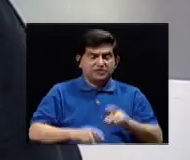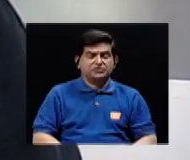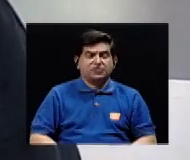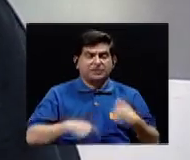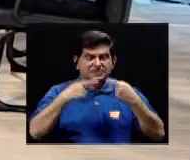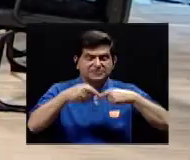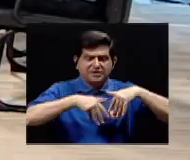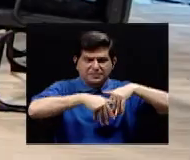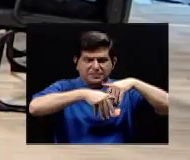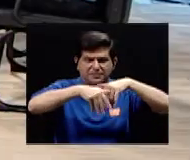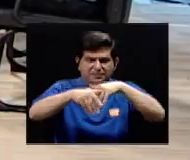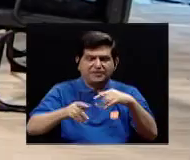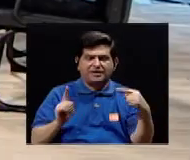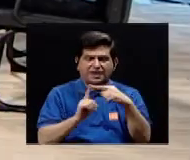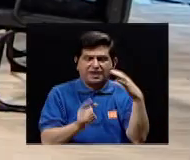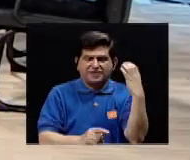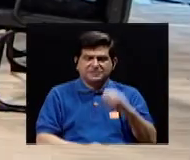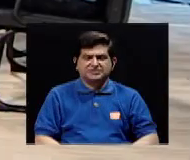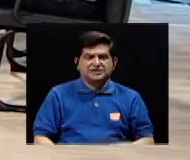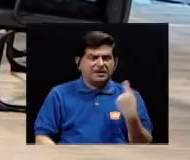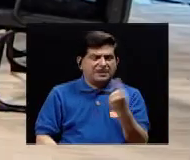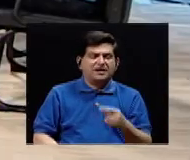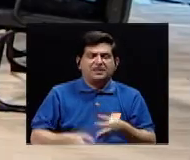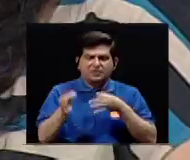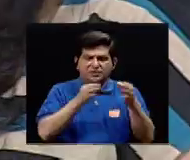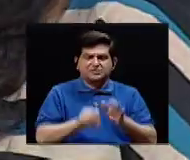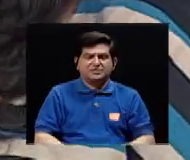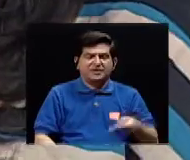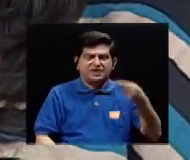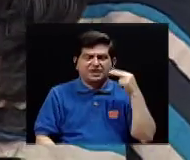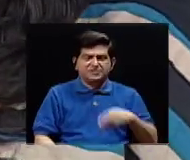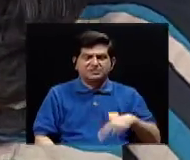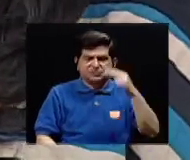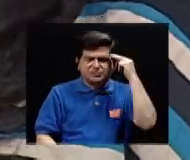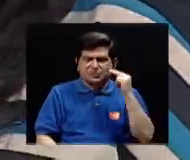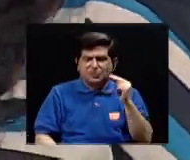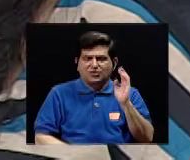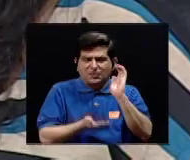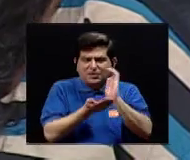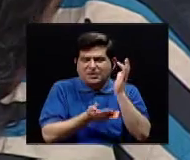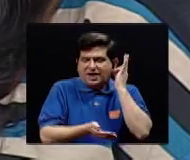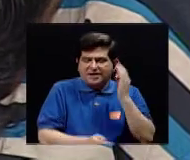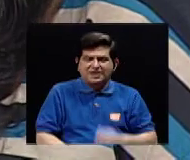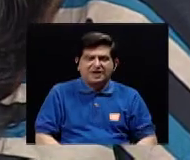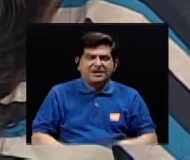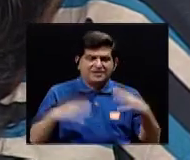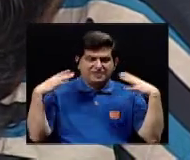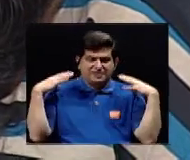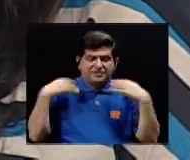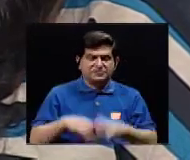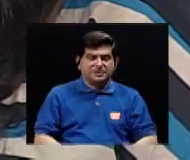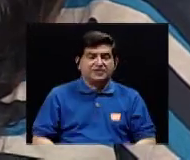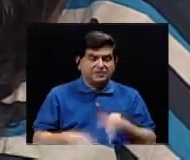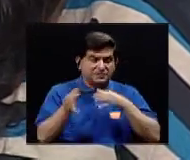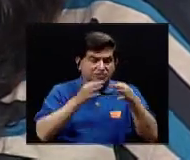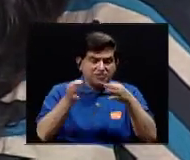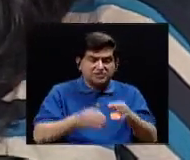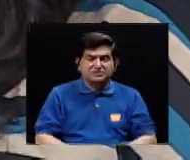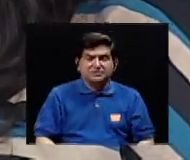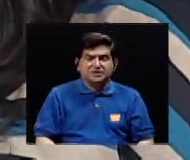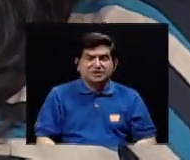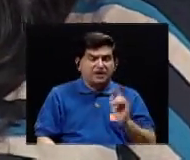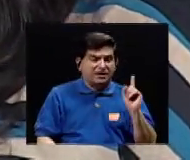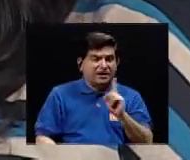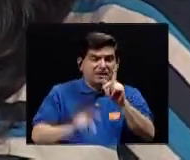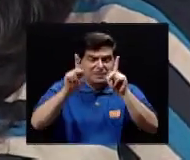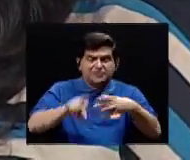quienes asisten a la romería, cada quien explica la historia de la negrita de Los Ángeles como la recuerda o como la escuchó en las noticias, inclusive en la mañana, como dicen ellos. O